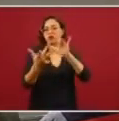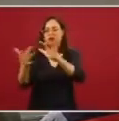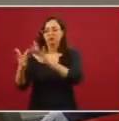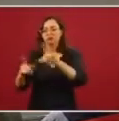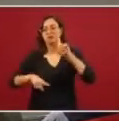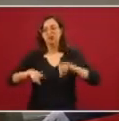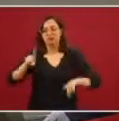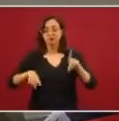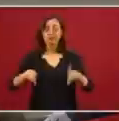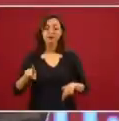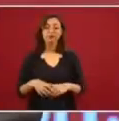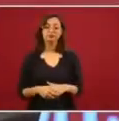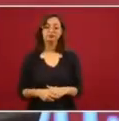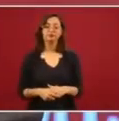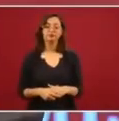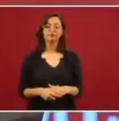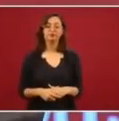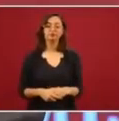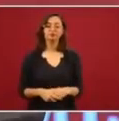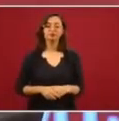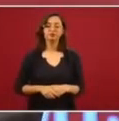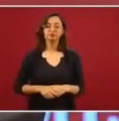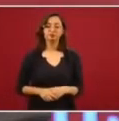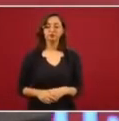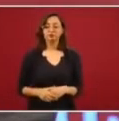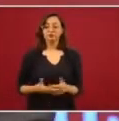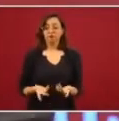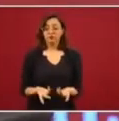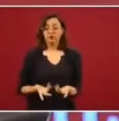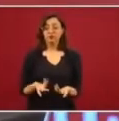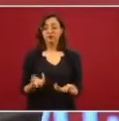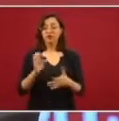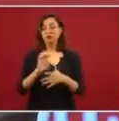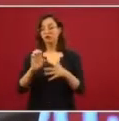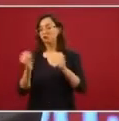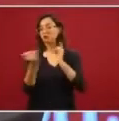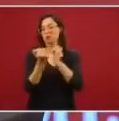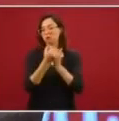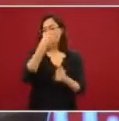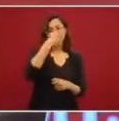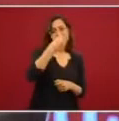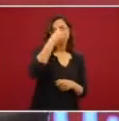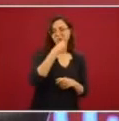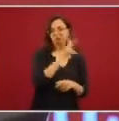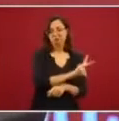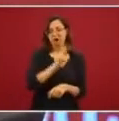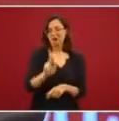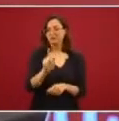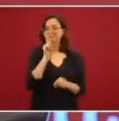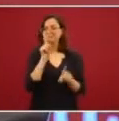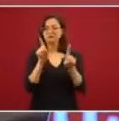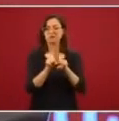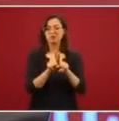persona de acuerdo a esta intensidad de transmisión que es parecida a la de la influenza y es muchísimo menor